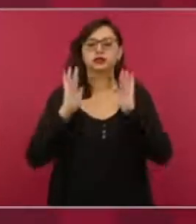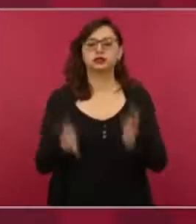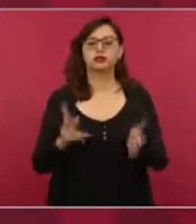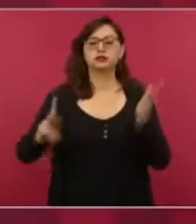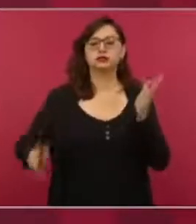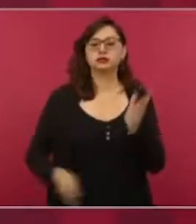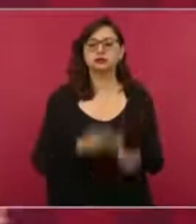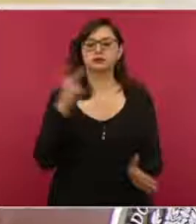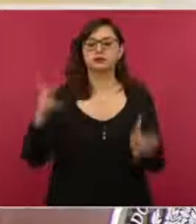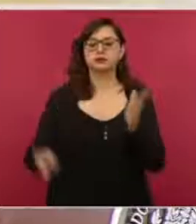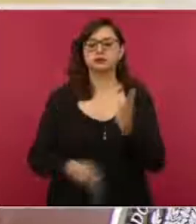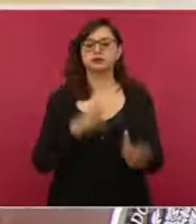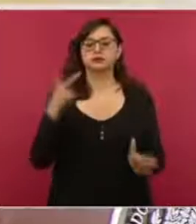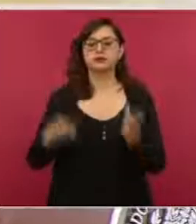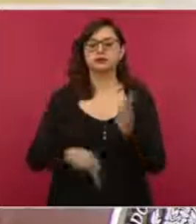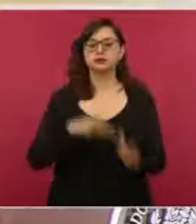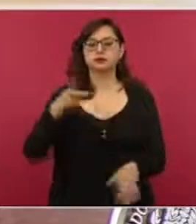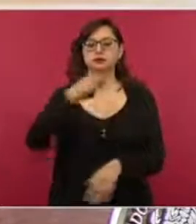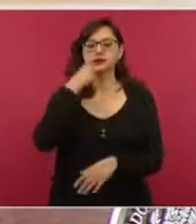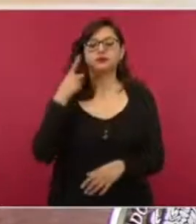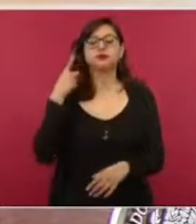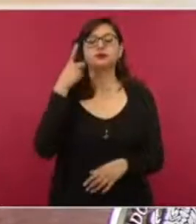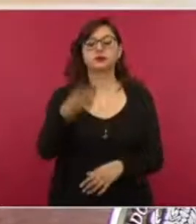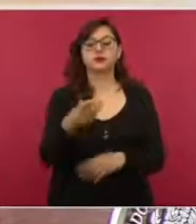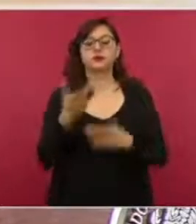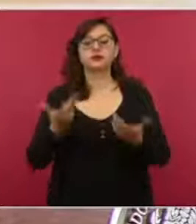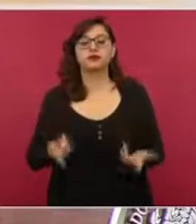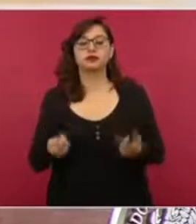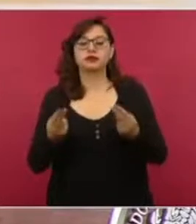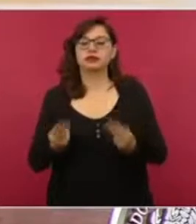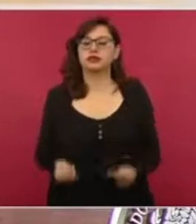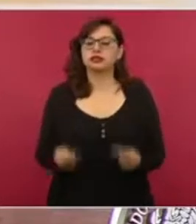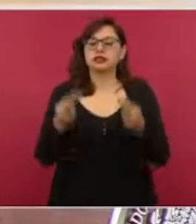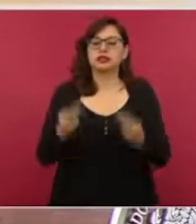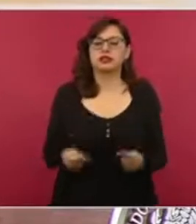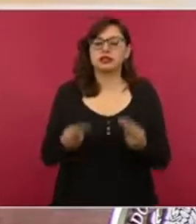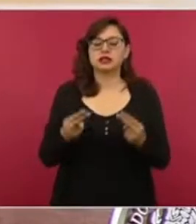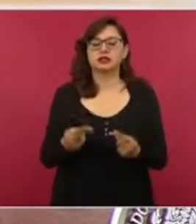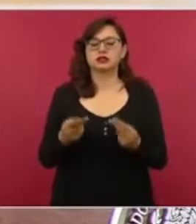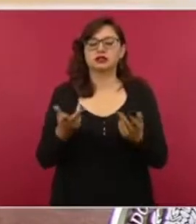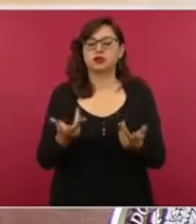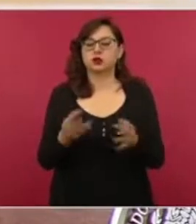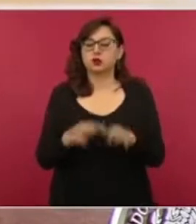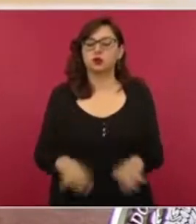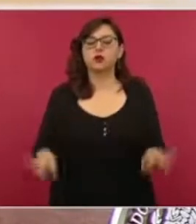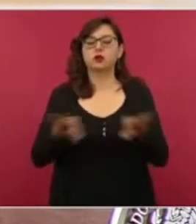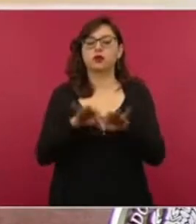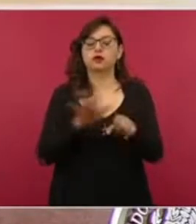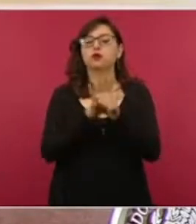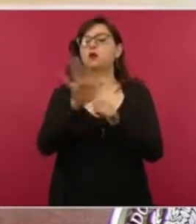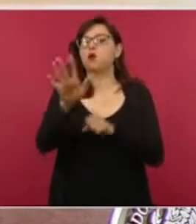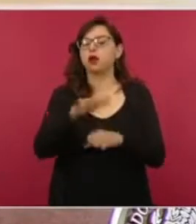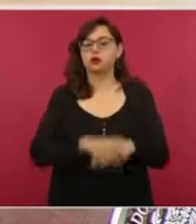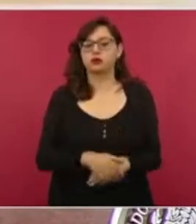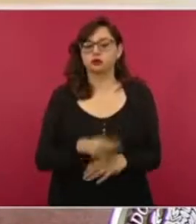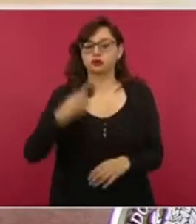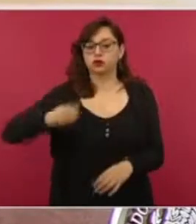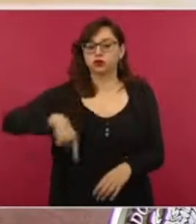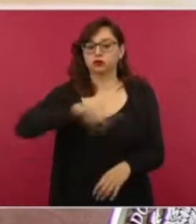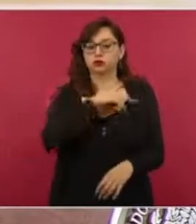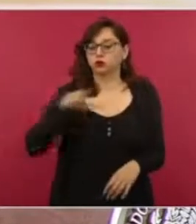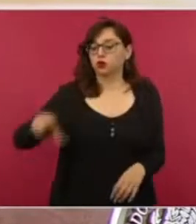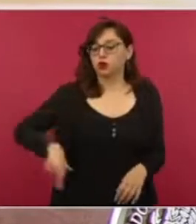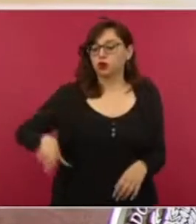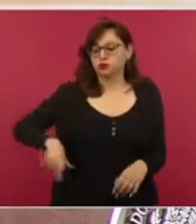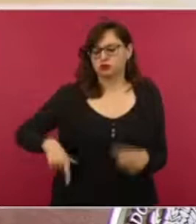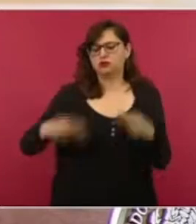el único o los únicos negocios que deben de interesar a los funcionarios son los negocios